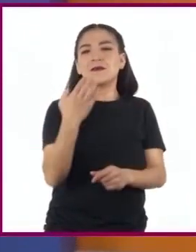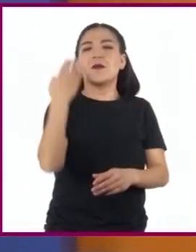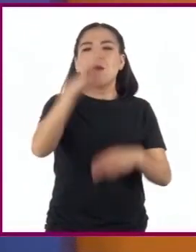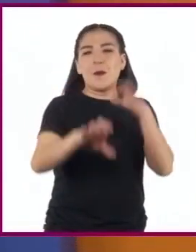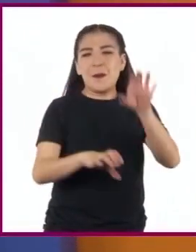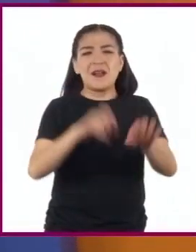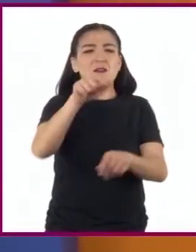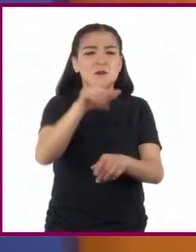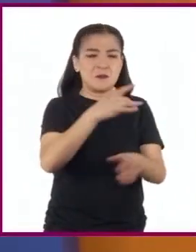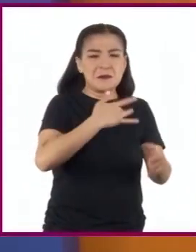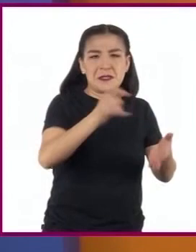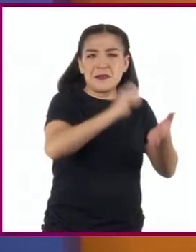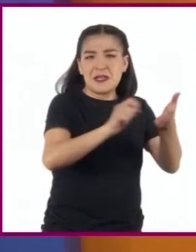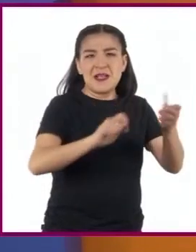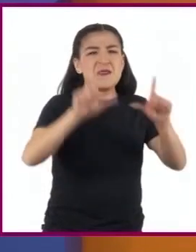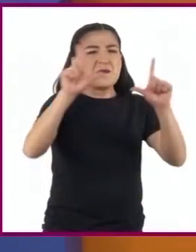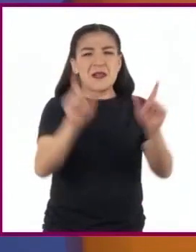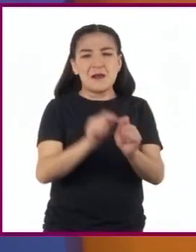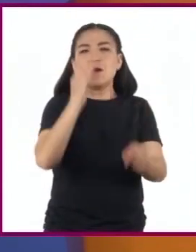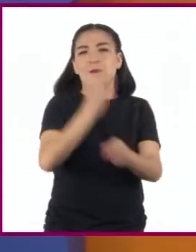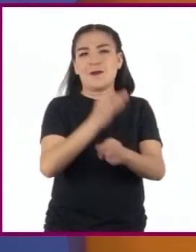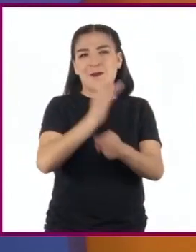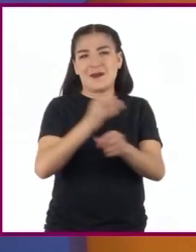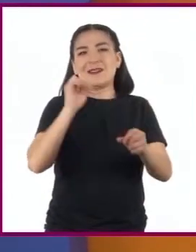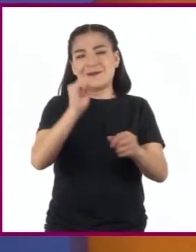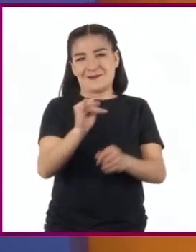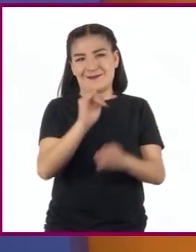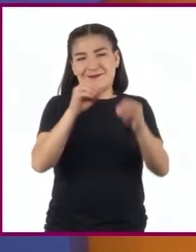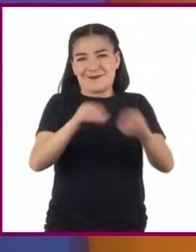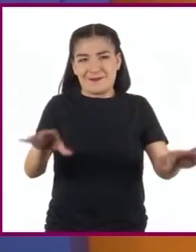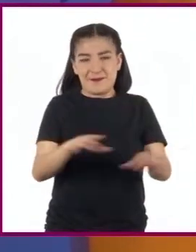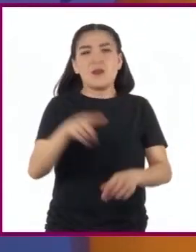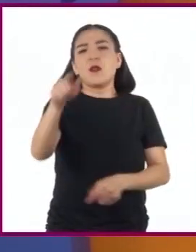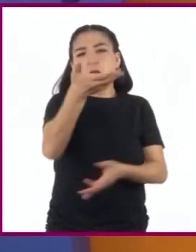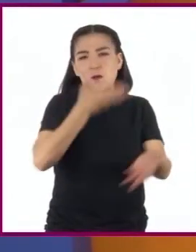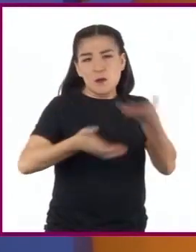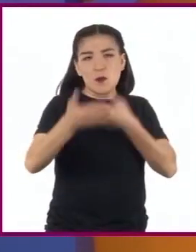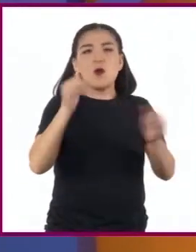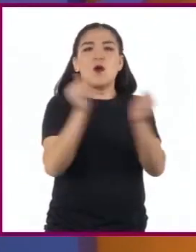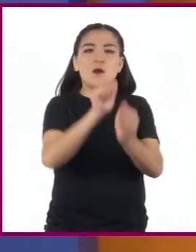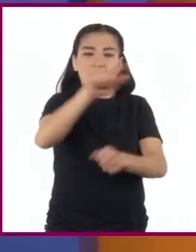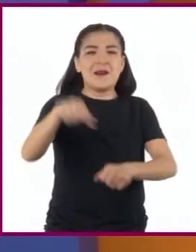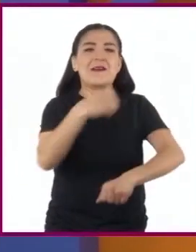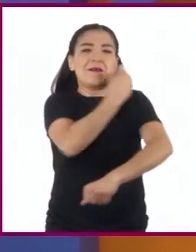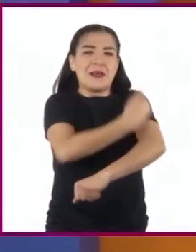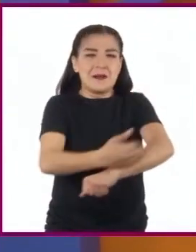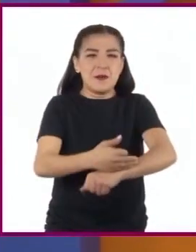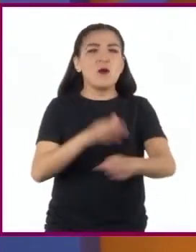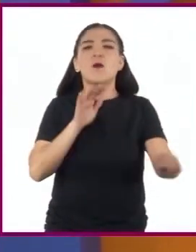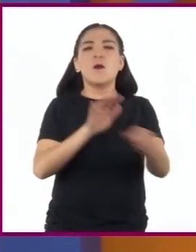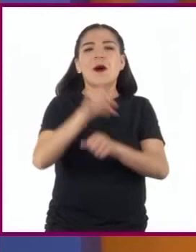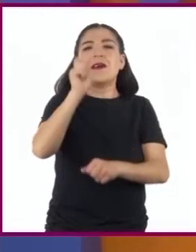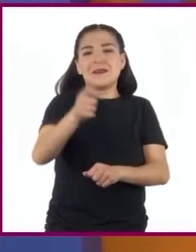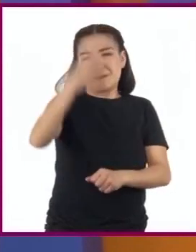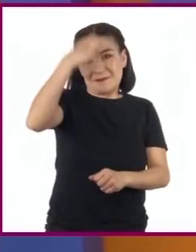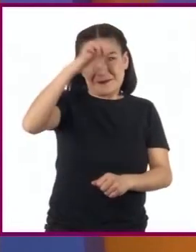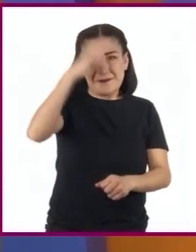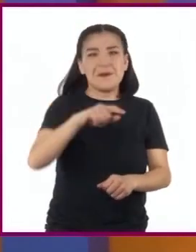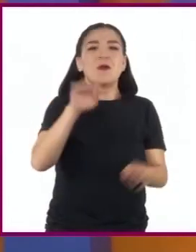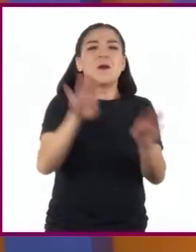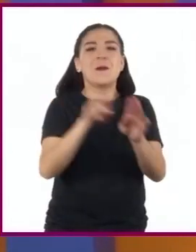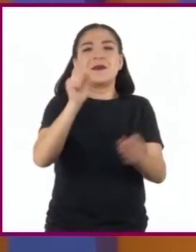la información que repasamos en esta sesión y compartan con sus familiares cuál fue su experiencia